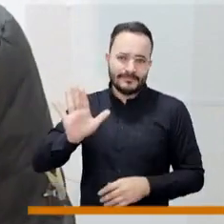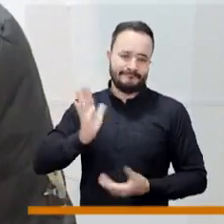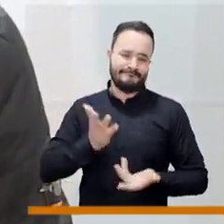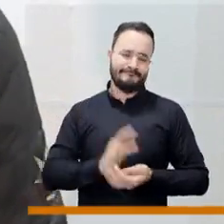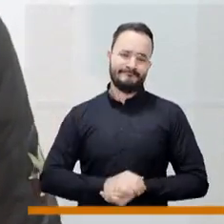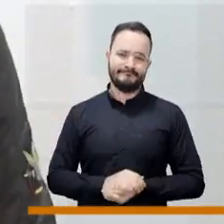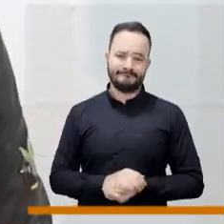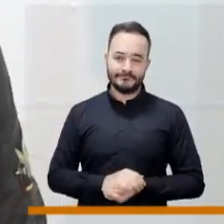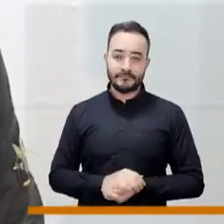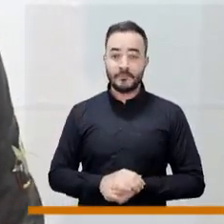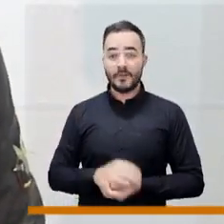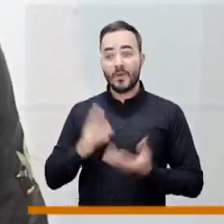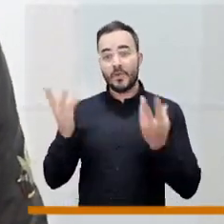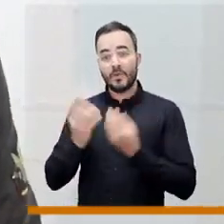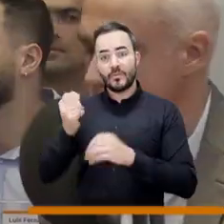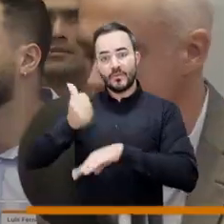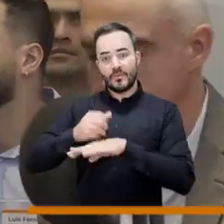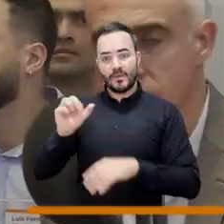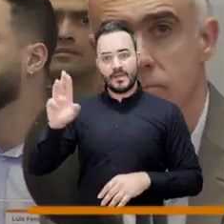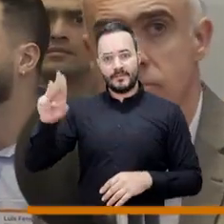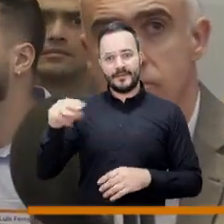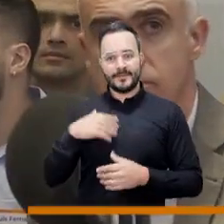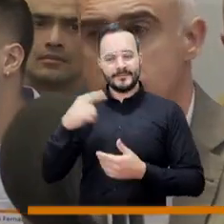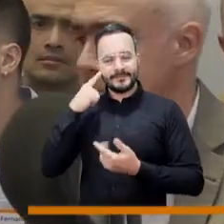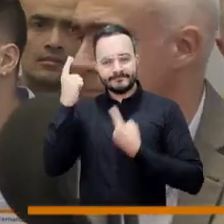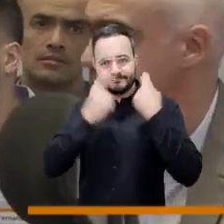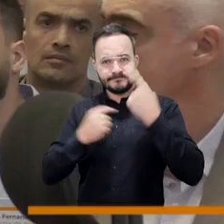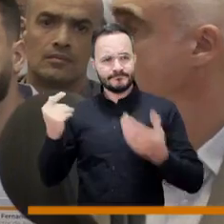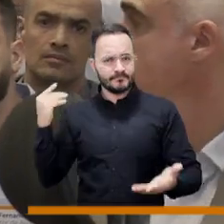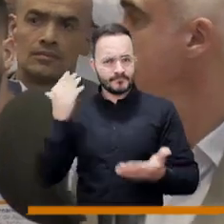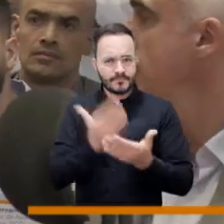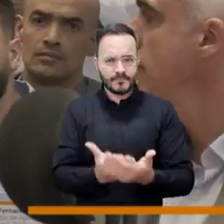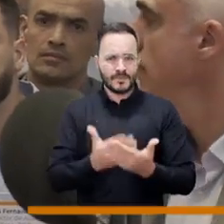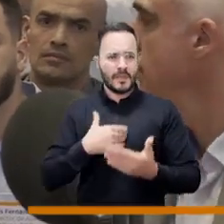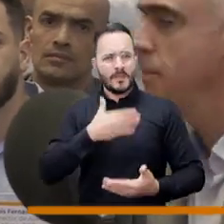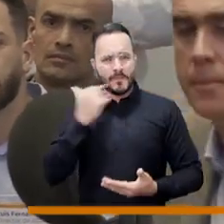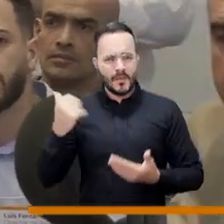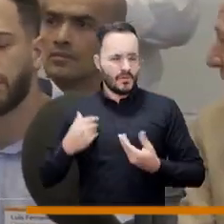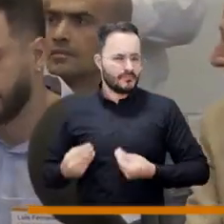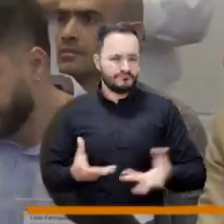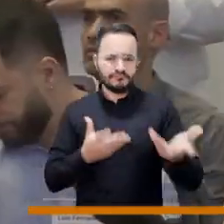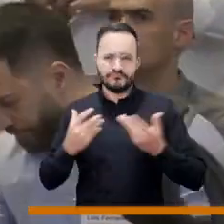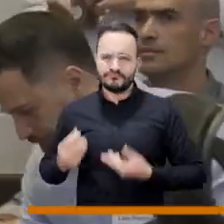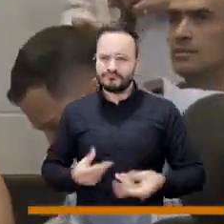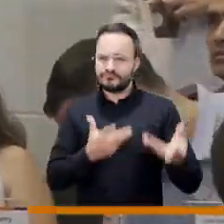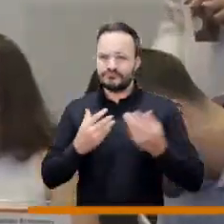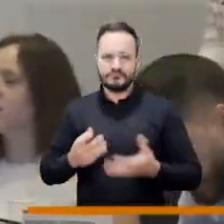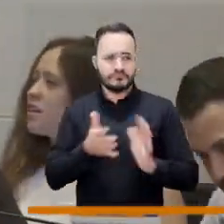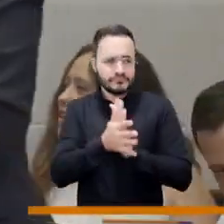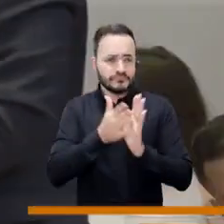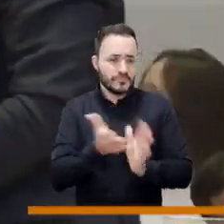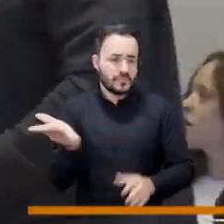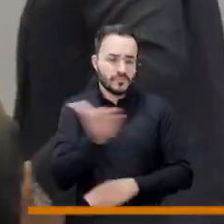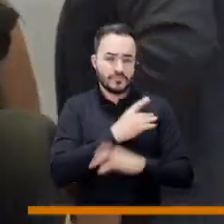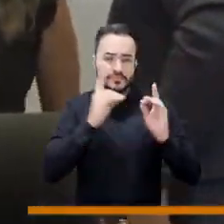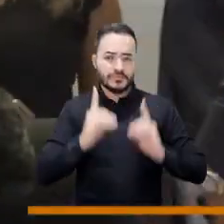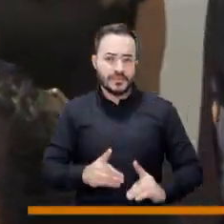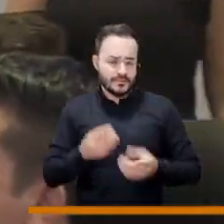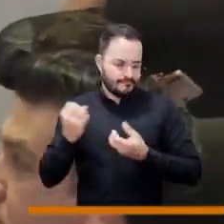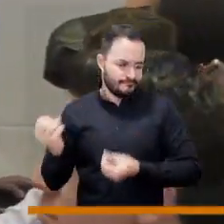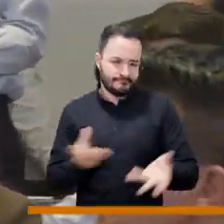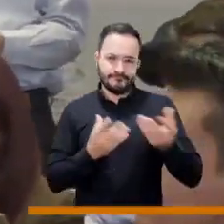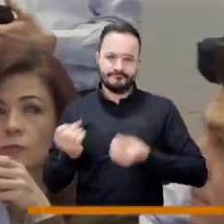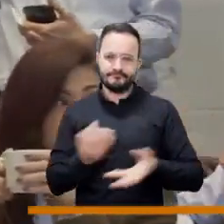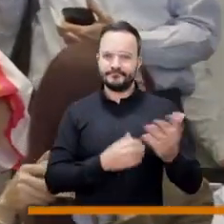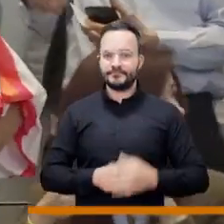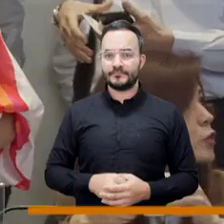está perdiendo el patrimonio público de la ciudad. Las directivas del grupo EPM quieren dar al Consejo en pleno la mayor cantidad de